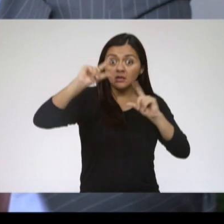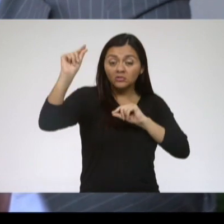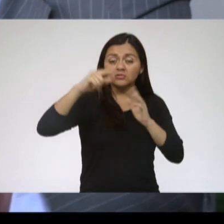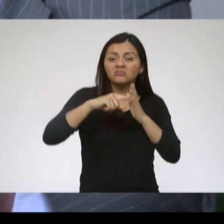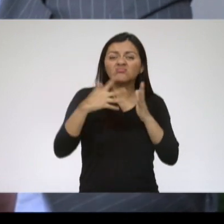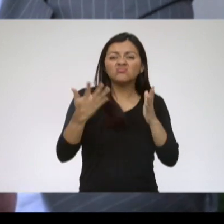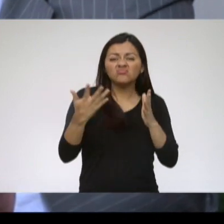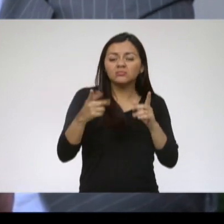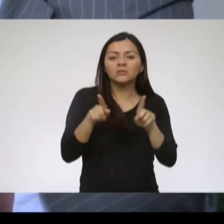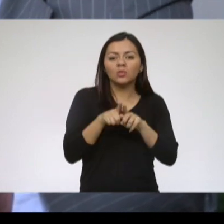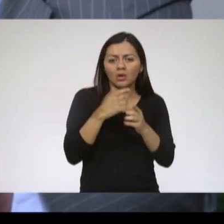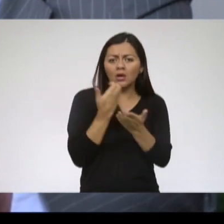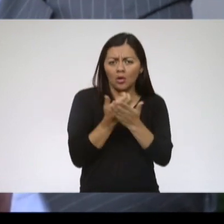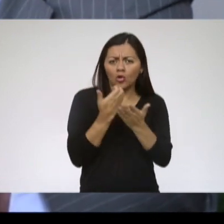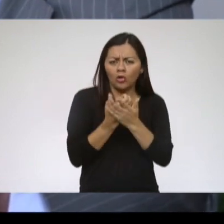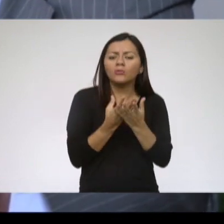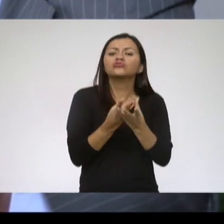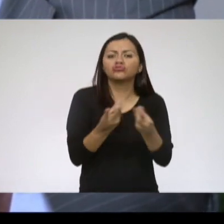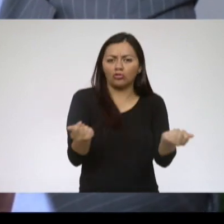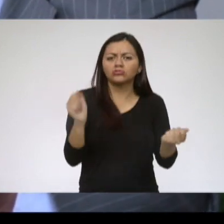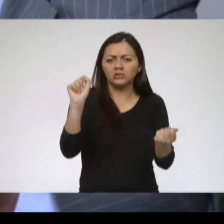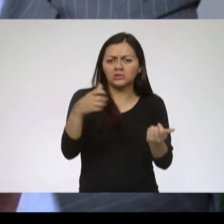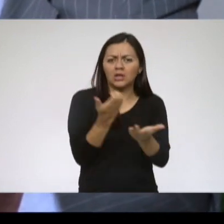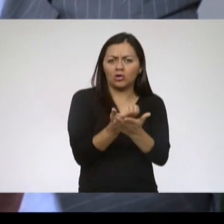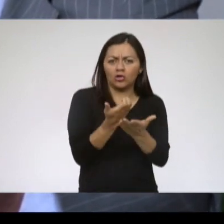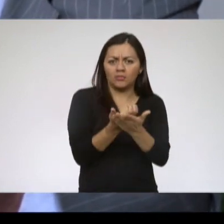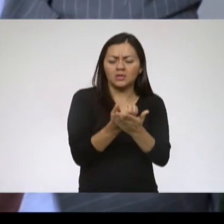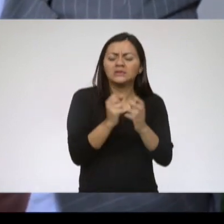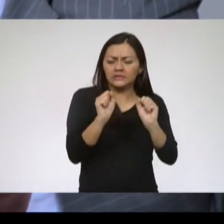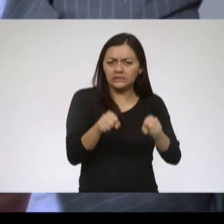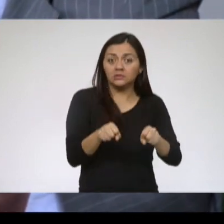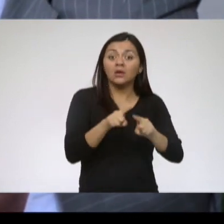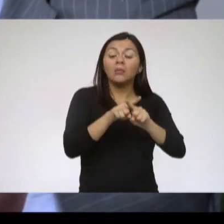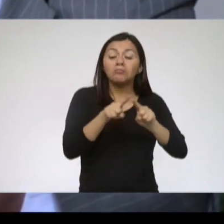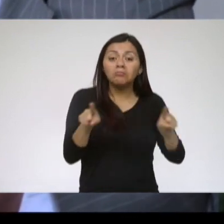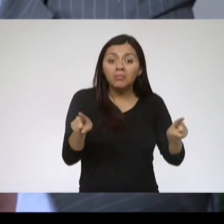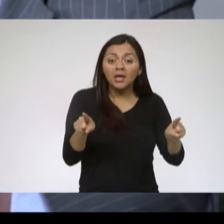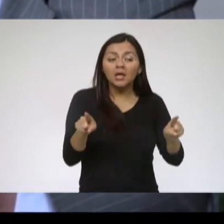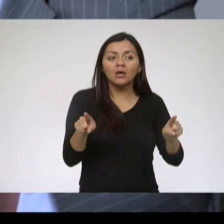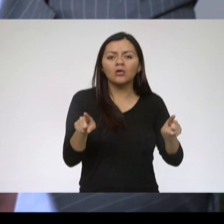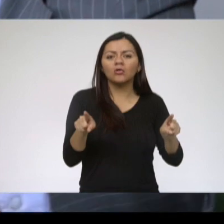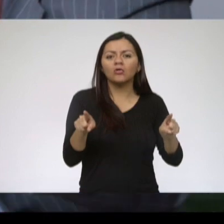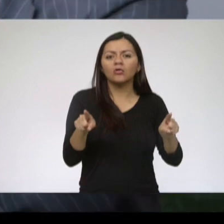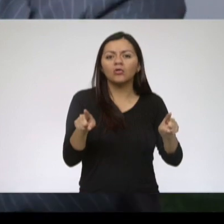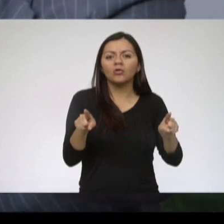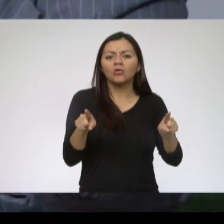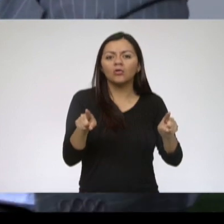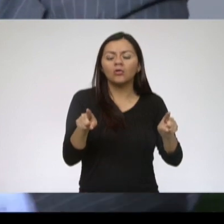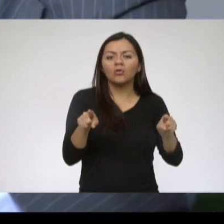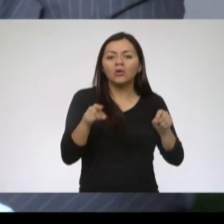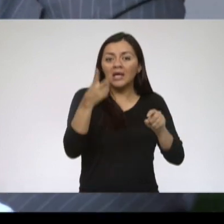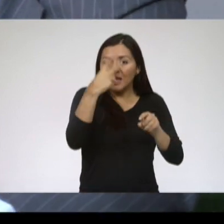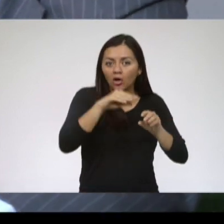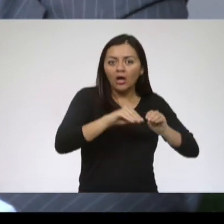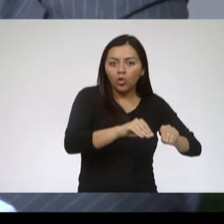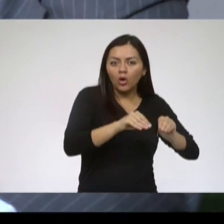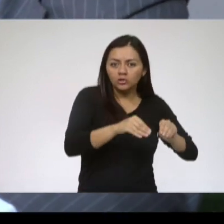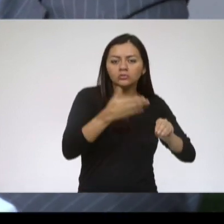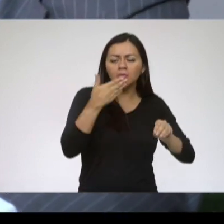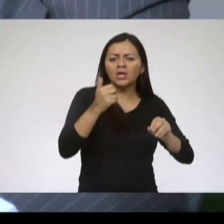puede ayudar en la cuestión económica, en la cuestión de recursos para que se alimente mejor y se eduque mejor, por